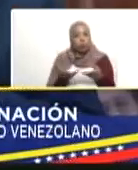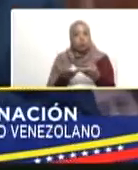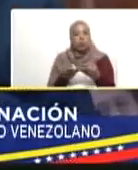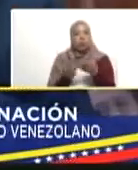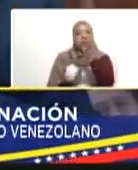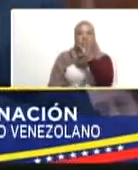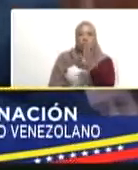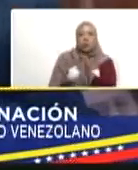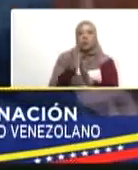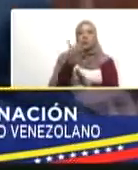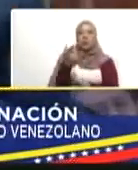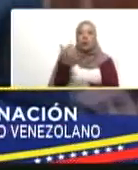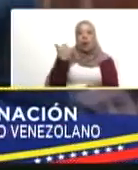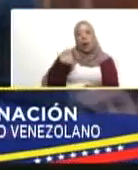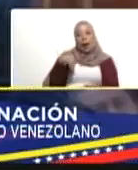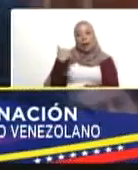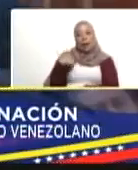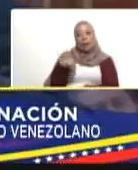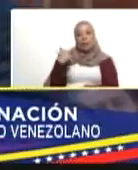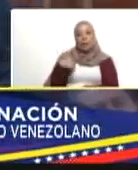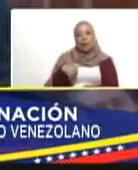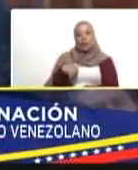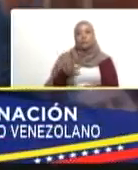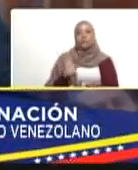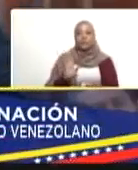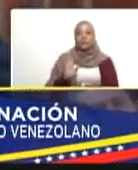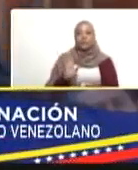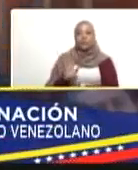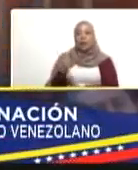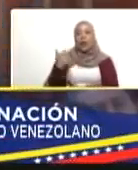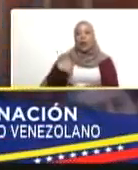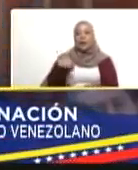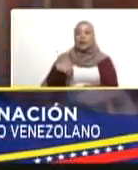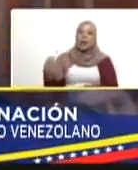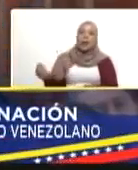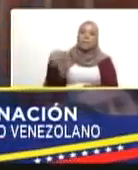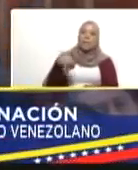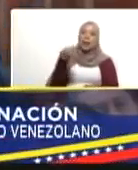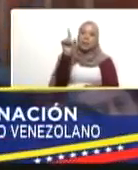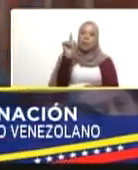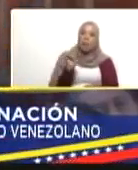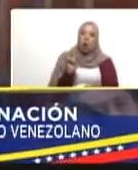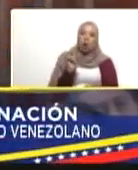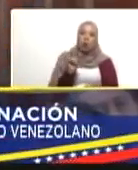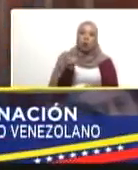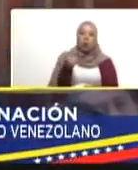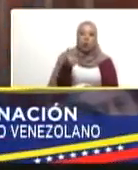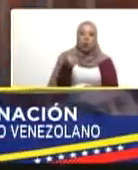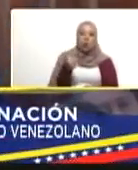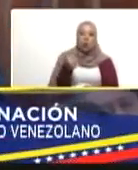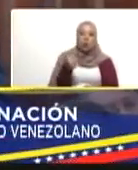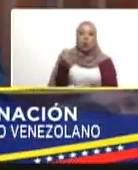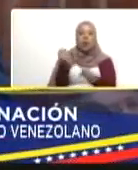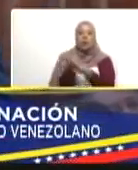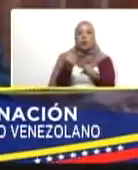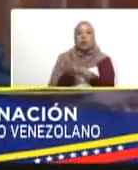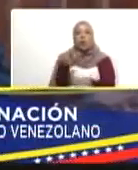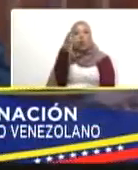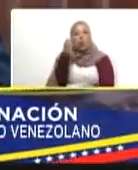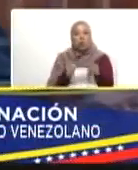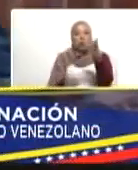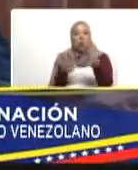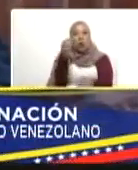superado por Argentina y eso ha sido como consecuencia del incremento de la leche que aportó el ganado